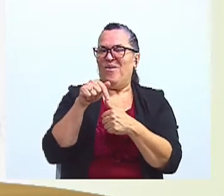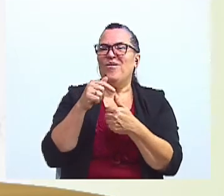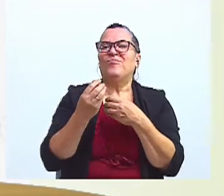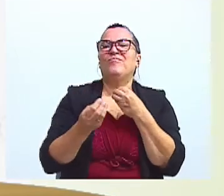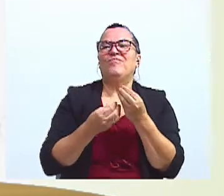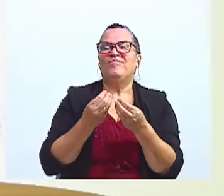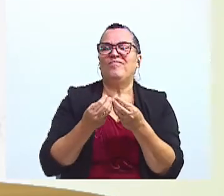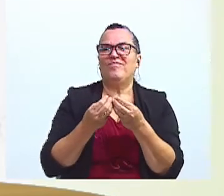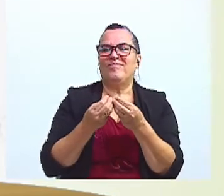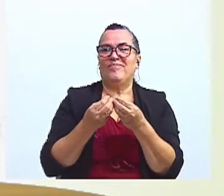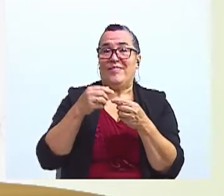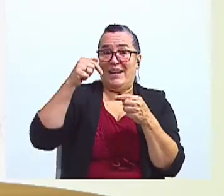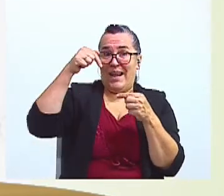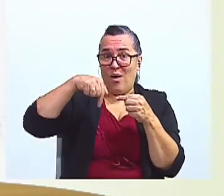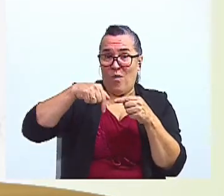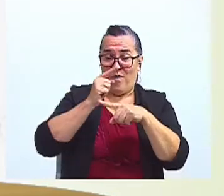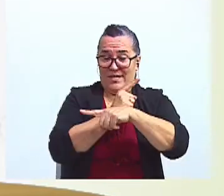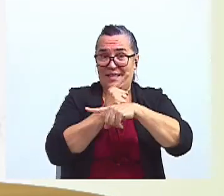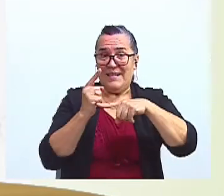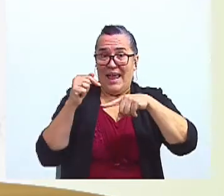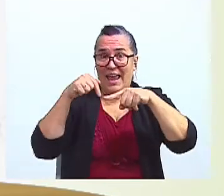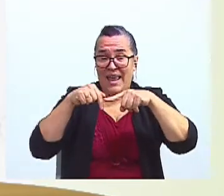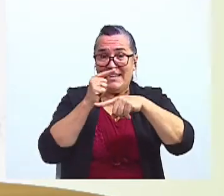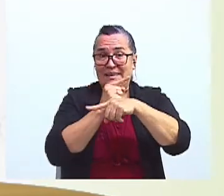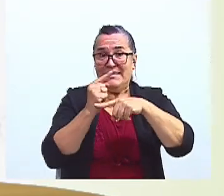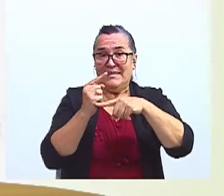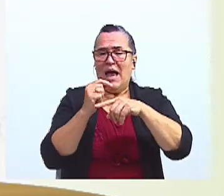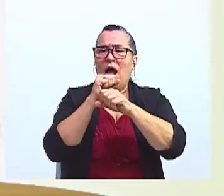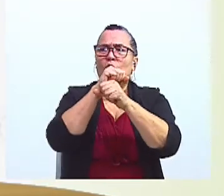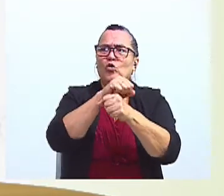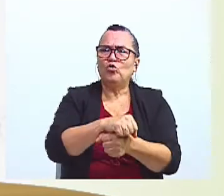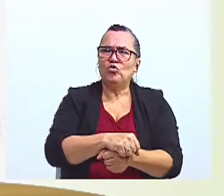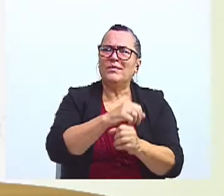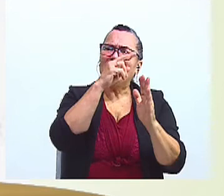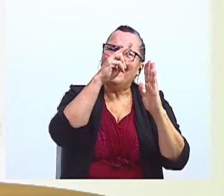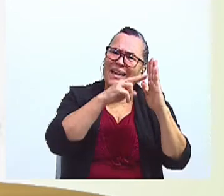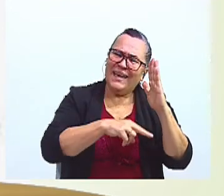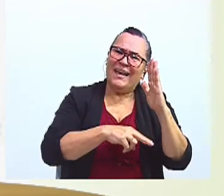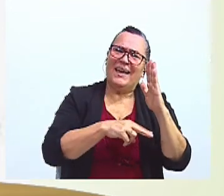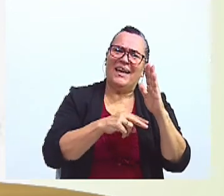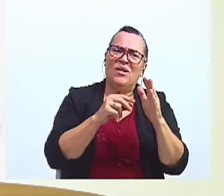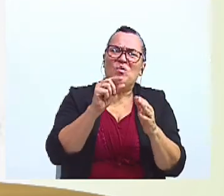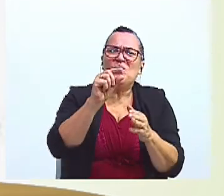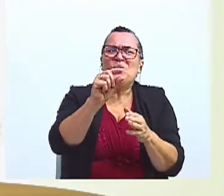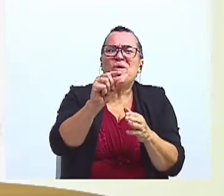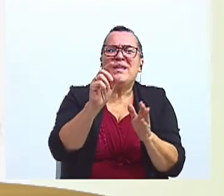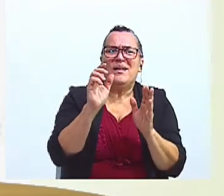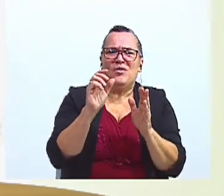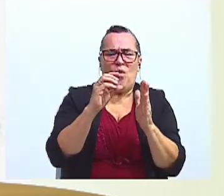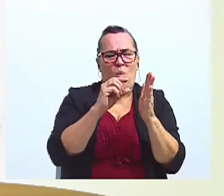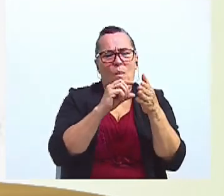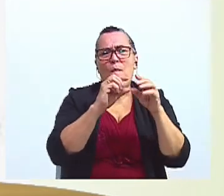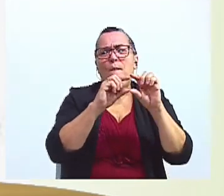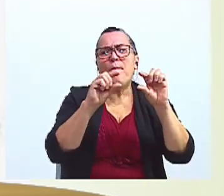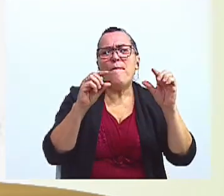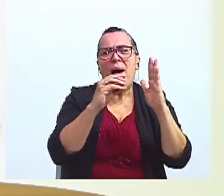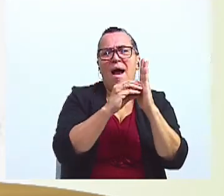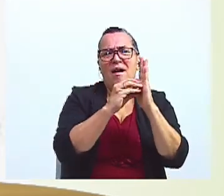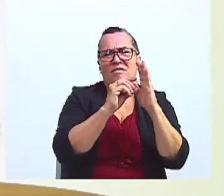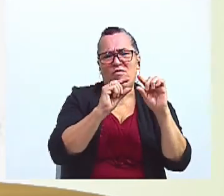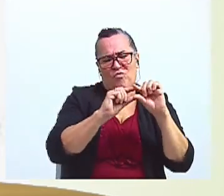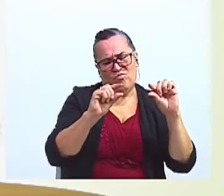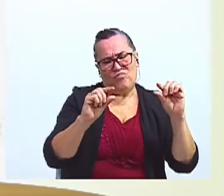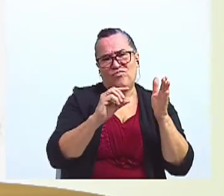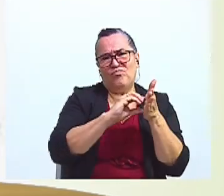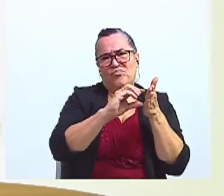que a partir de esta semana acostumbren a leer, aunque sea un parrafito pequeño,